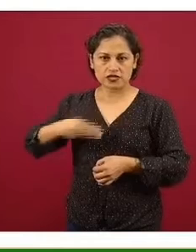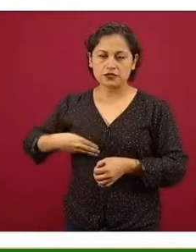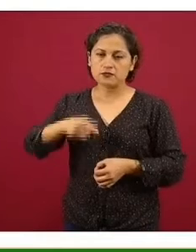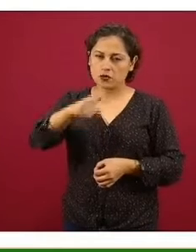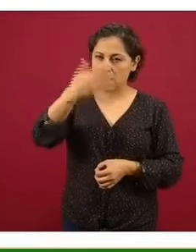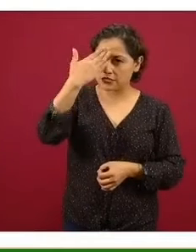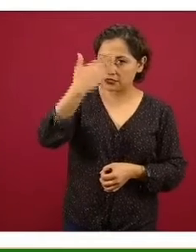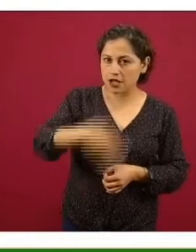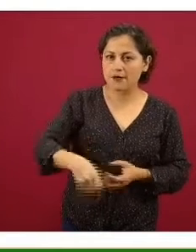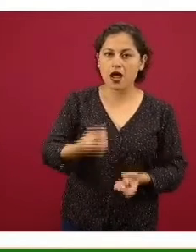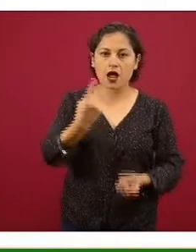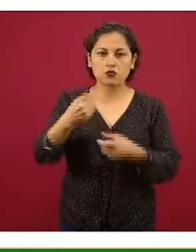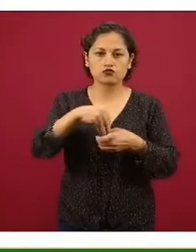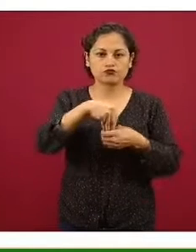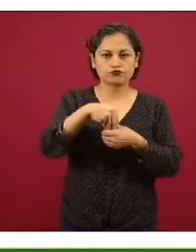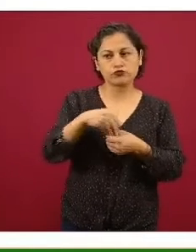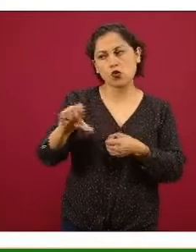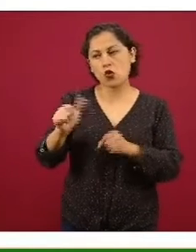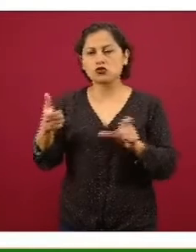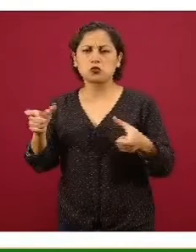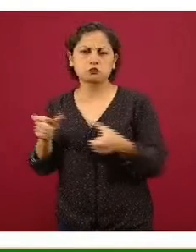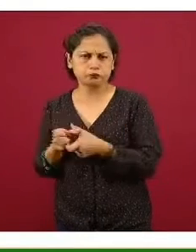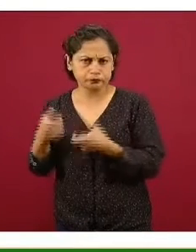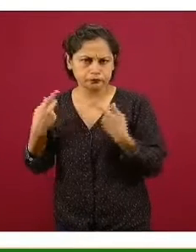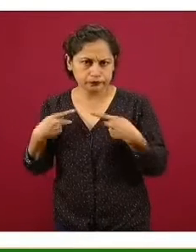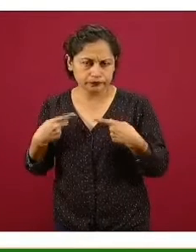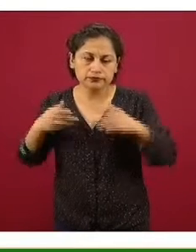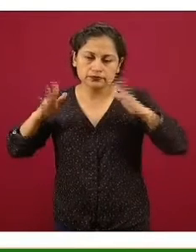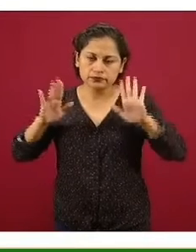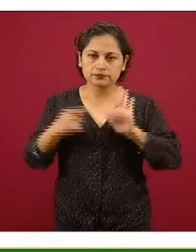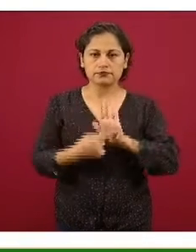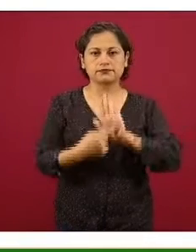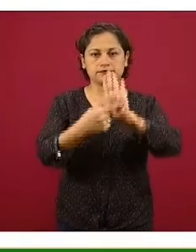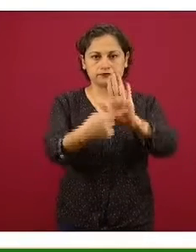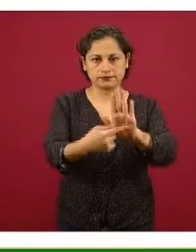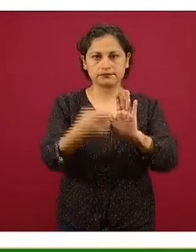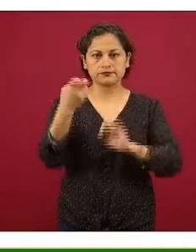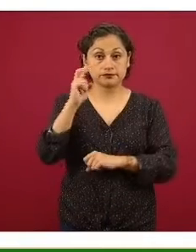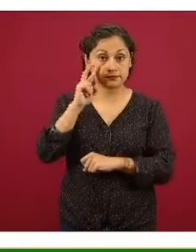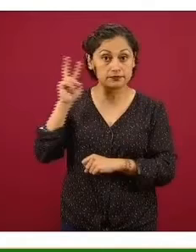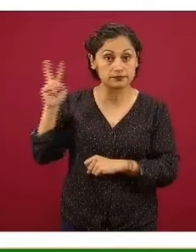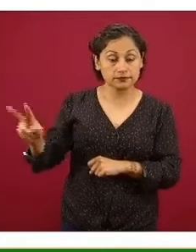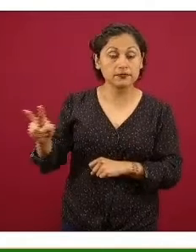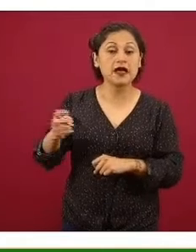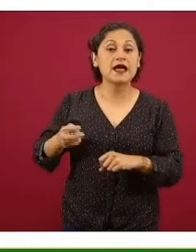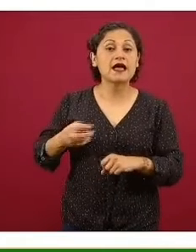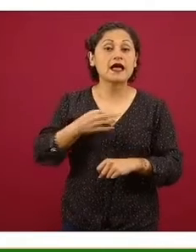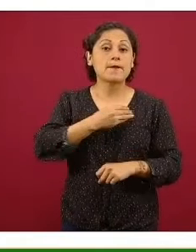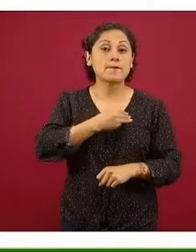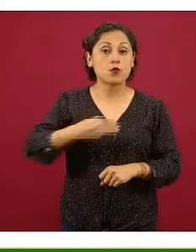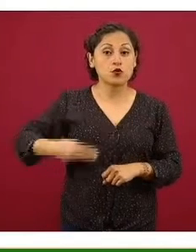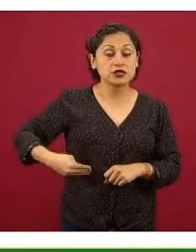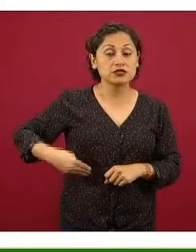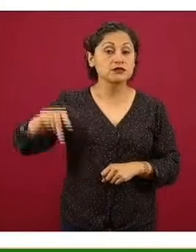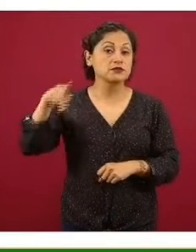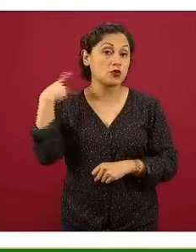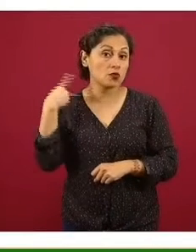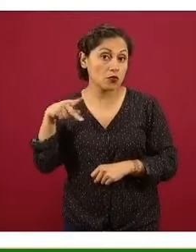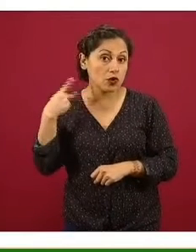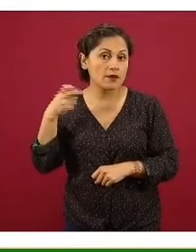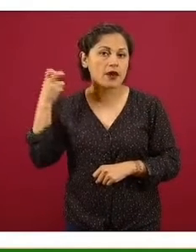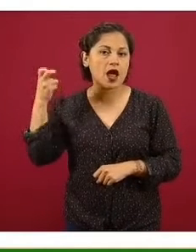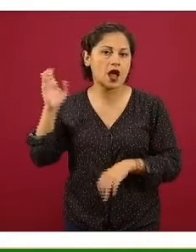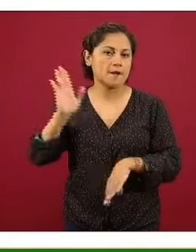poblados, municipios con menos personas, pero entonces aquí es evidente que efectivamente el municipio de Puebla es el que ha tenido la